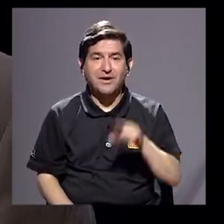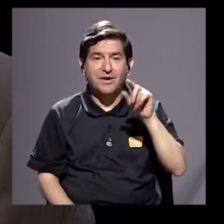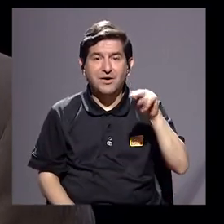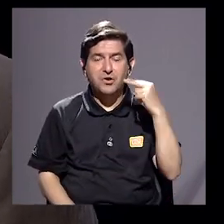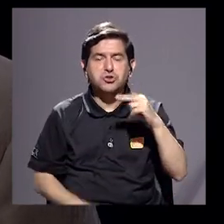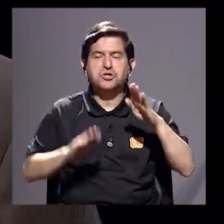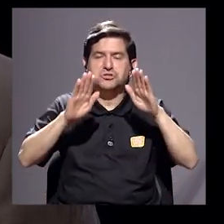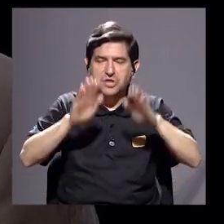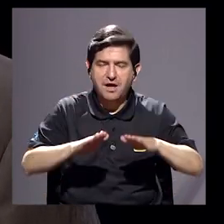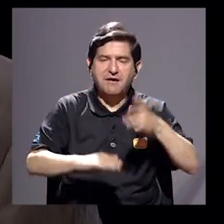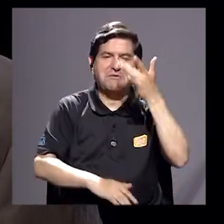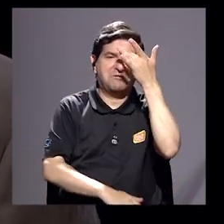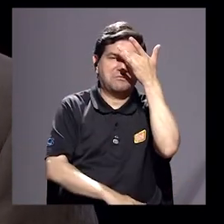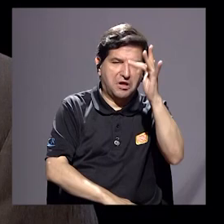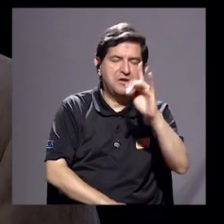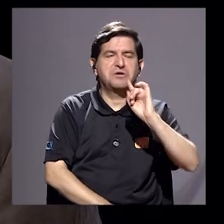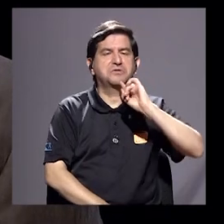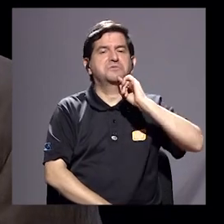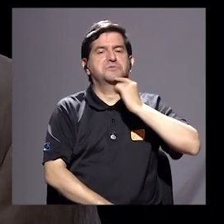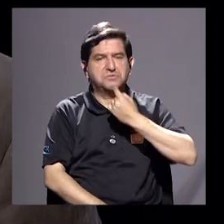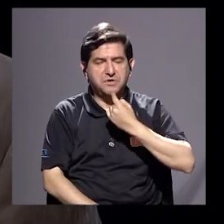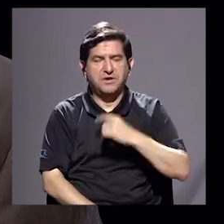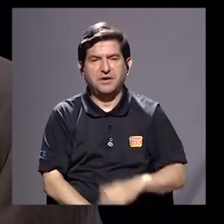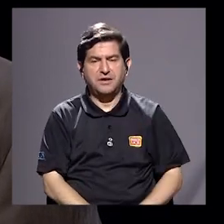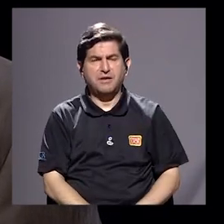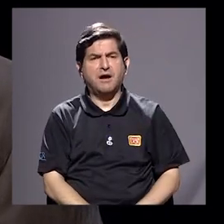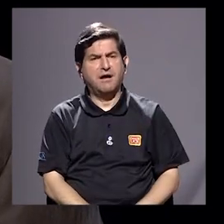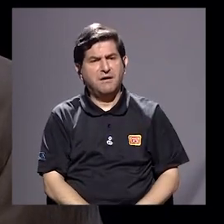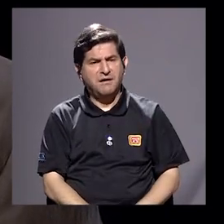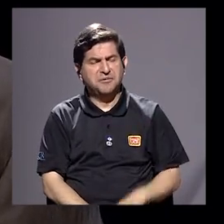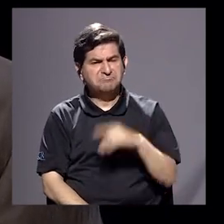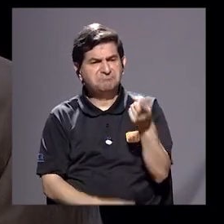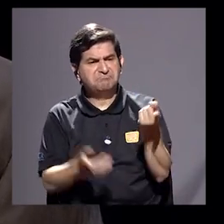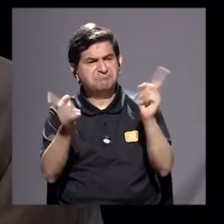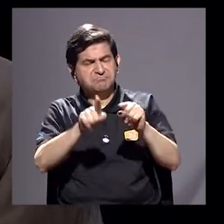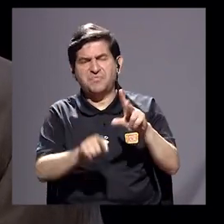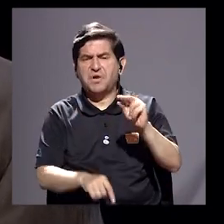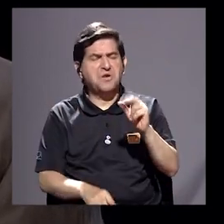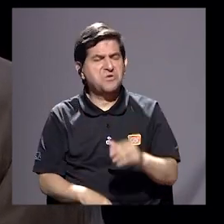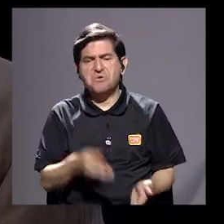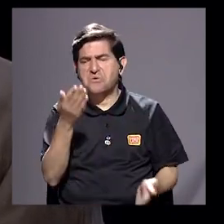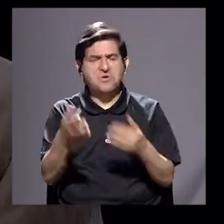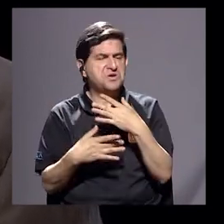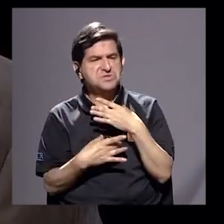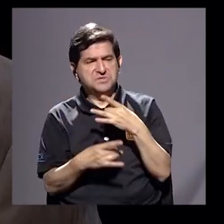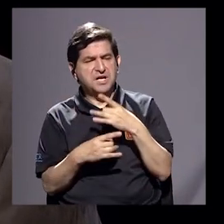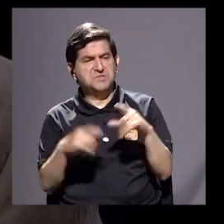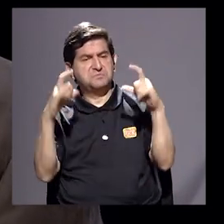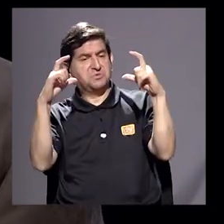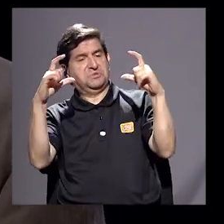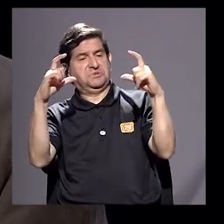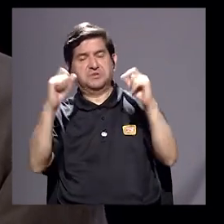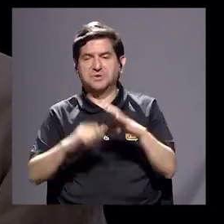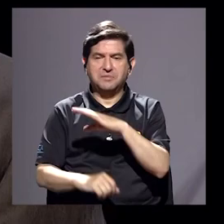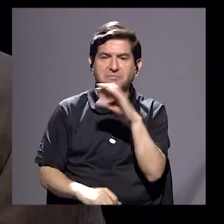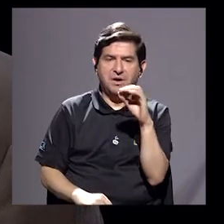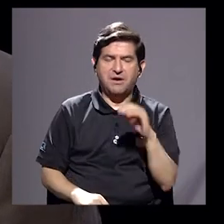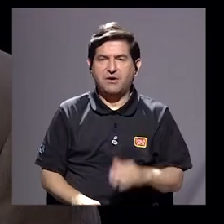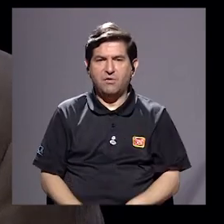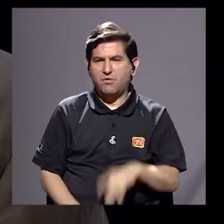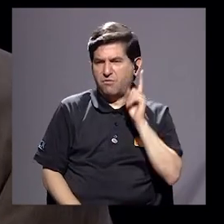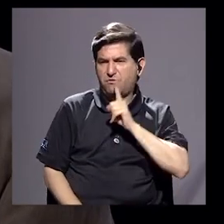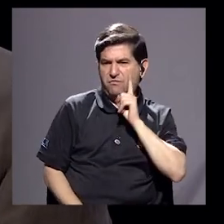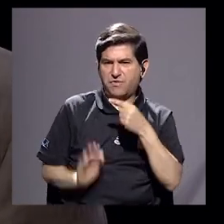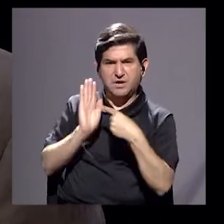noticia pausada inteligente seria tiene el resultado del que no está llamando la atención por el titular o por una